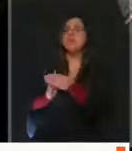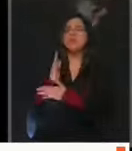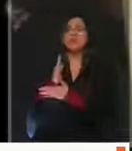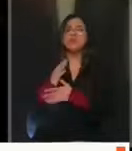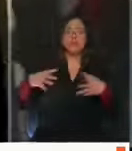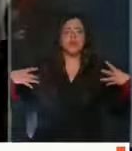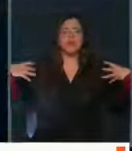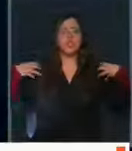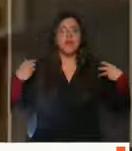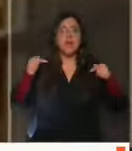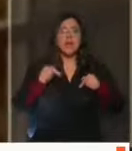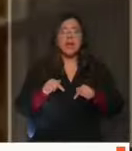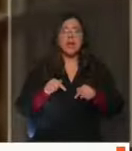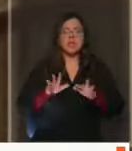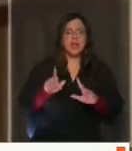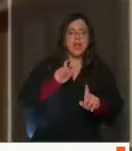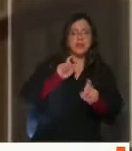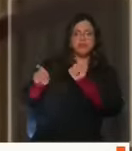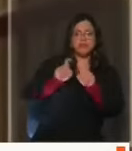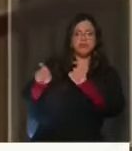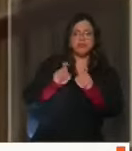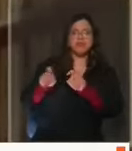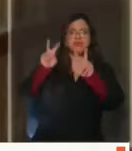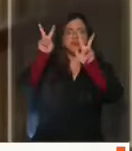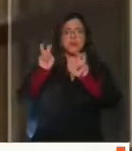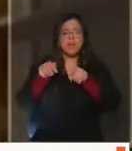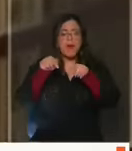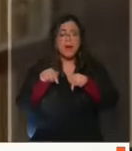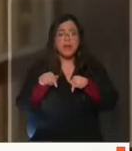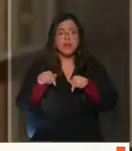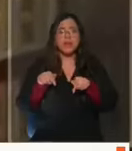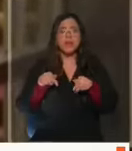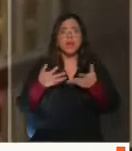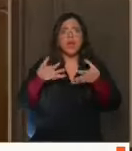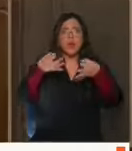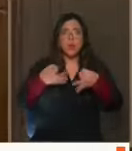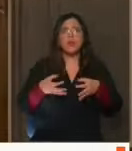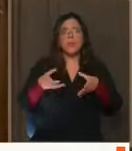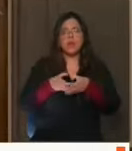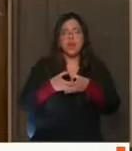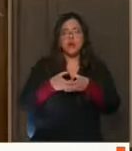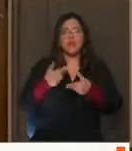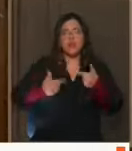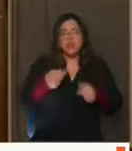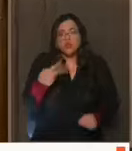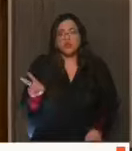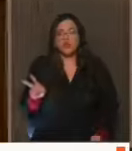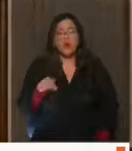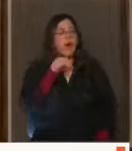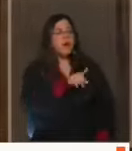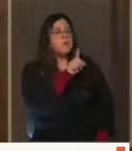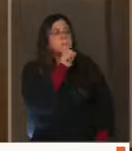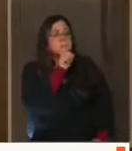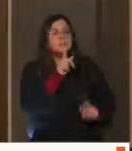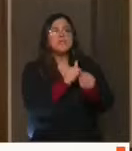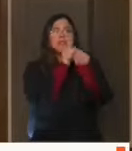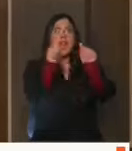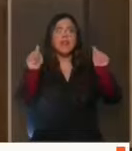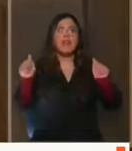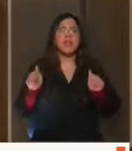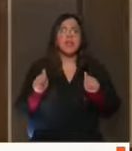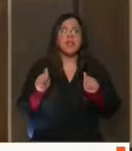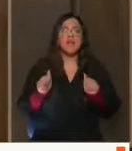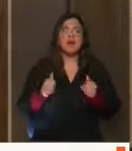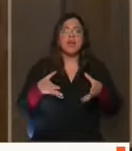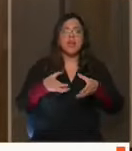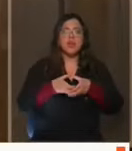de la colectividad y las críticas por el manejo del caso llegaban desde la propia coalición. Existió silencio de parte de las directivas nacionales de